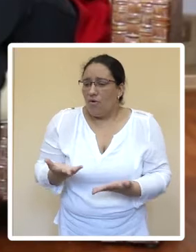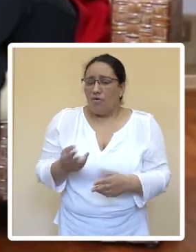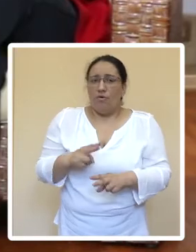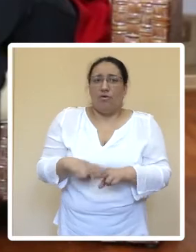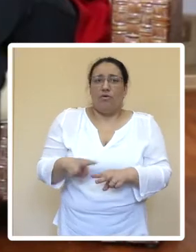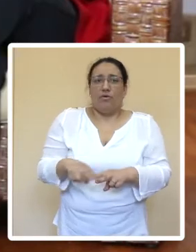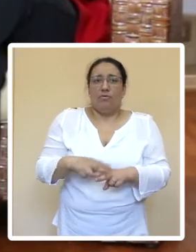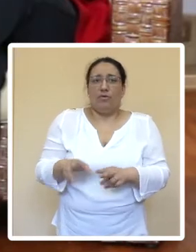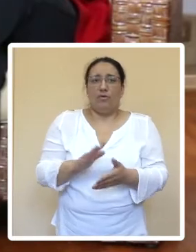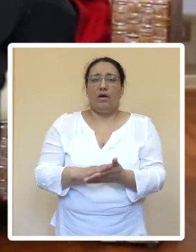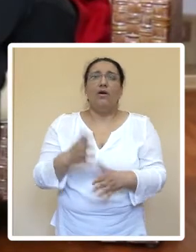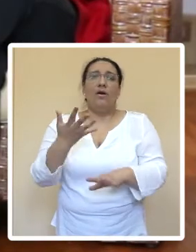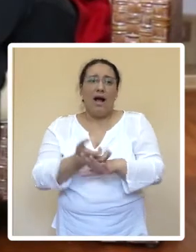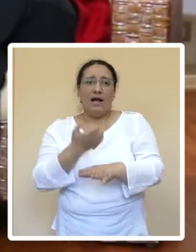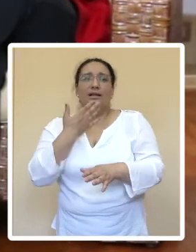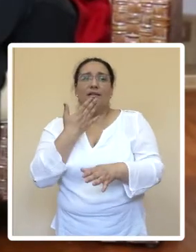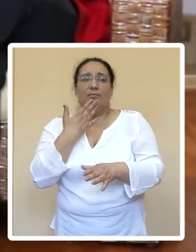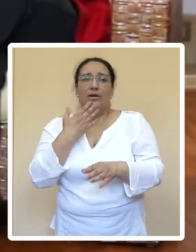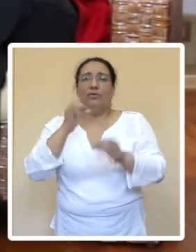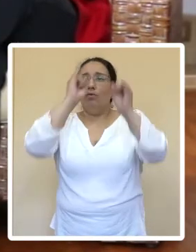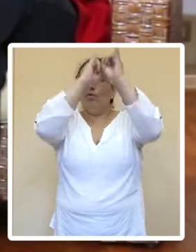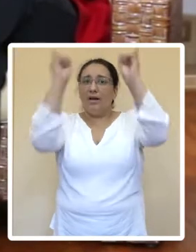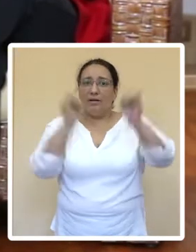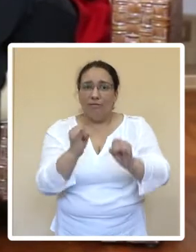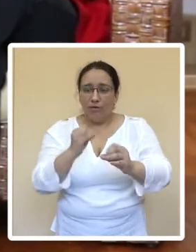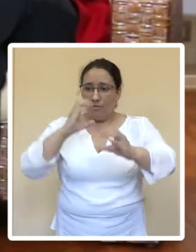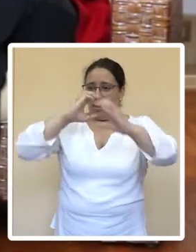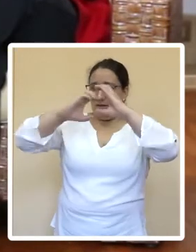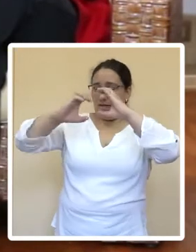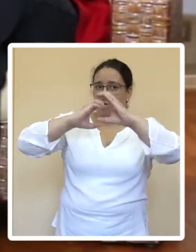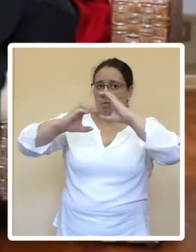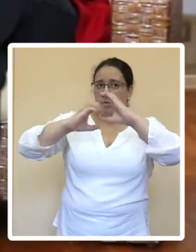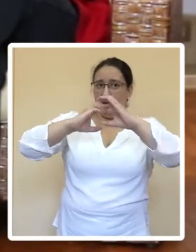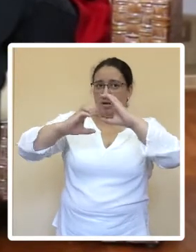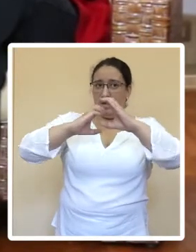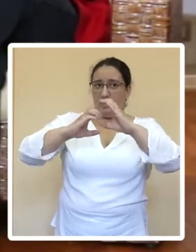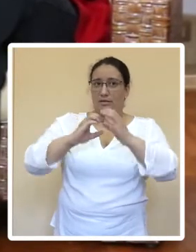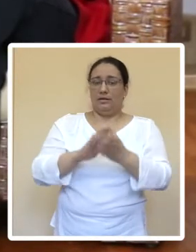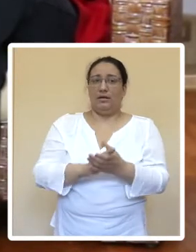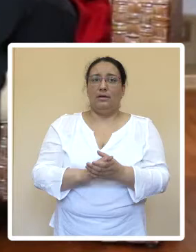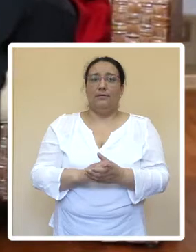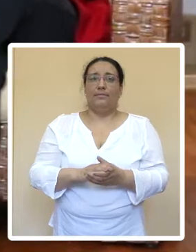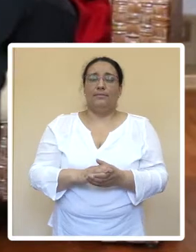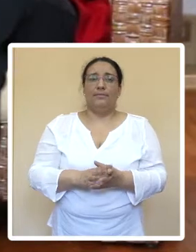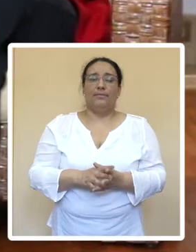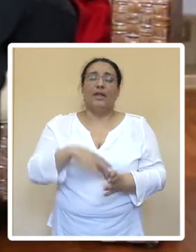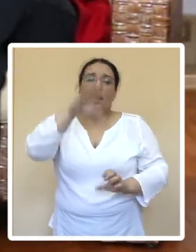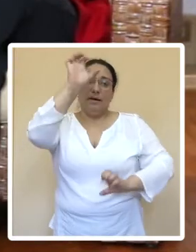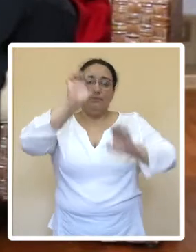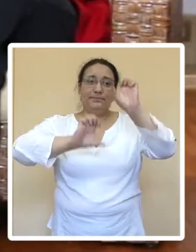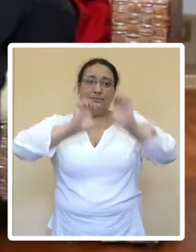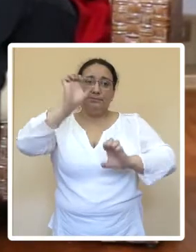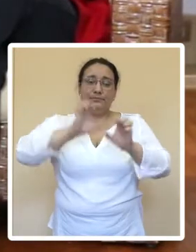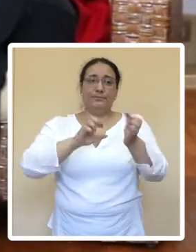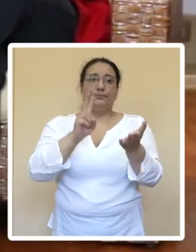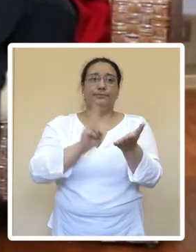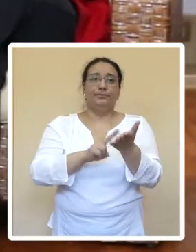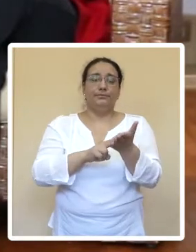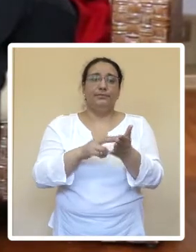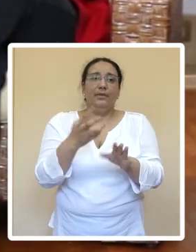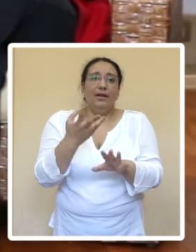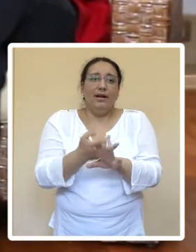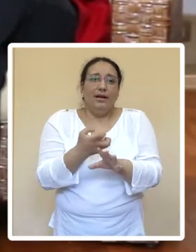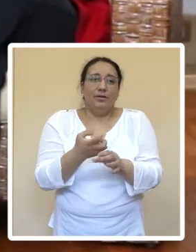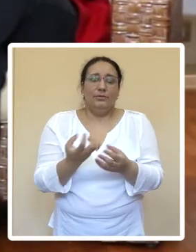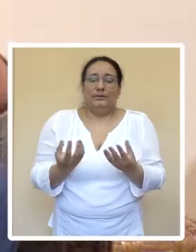de las personas en situación de discapacidad, ¿ya? Entonces, las empresas, la verdad, existe